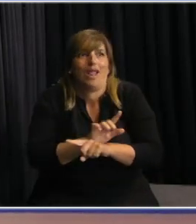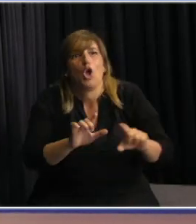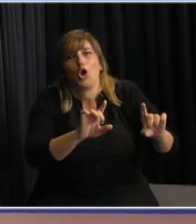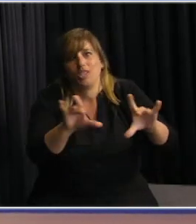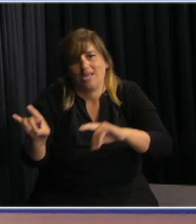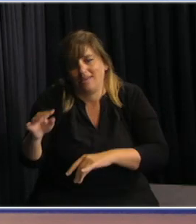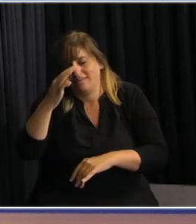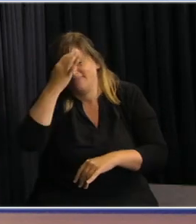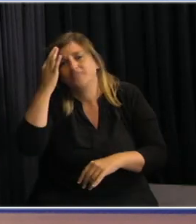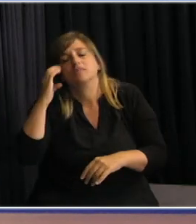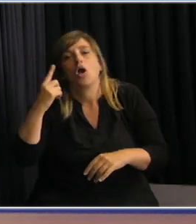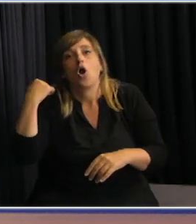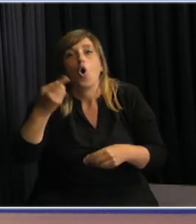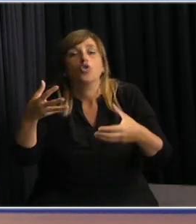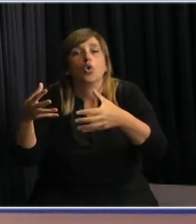Otros subgrupos